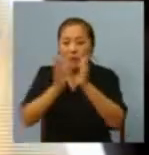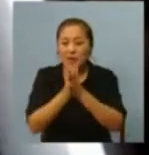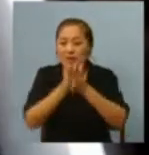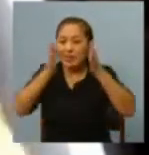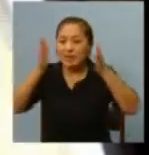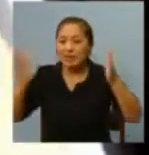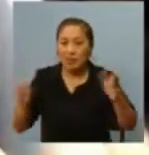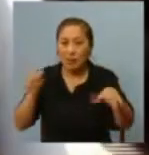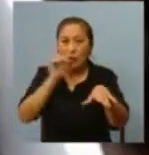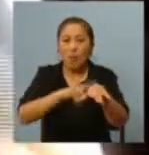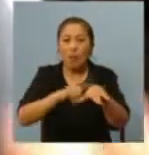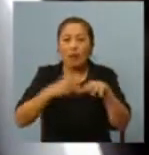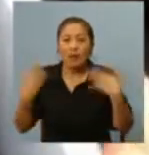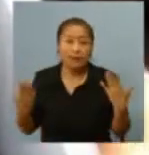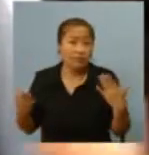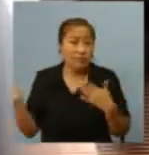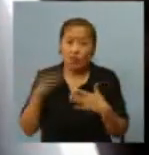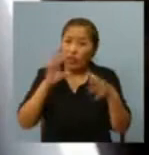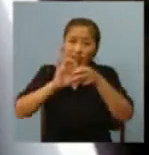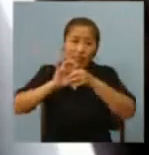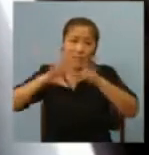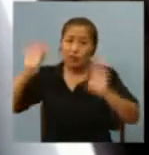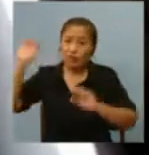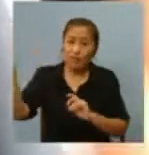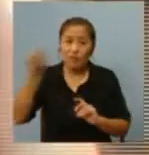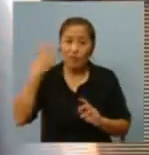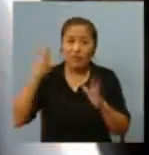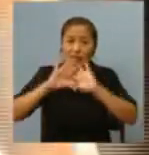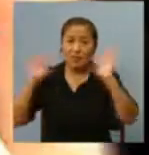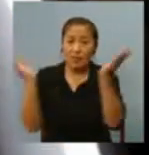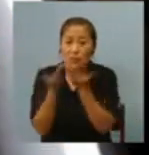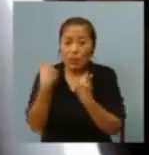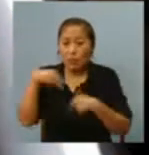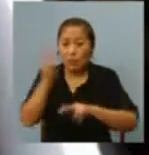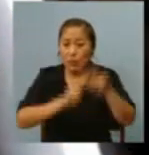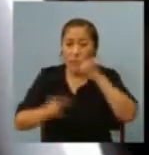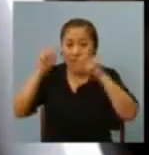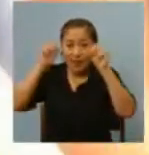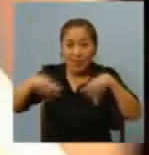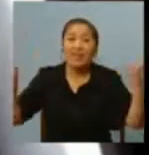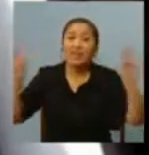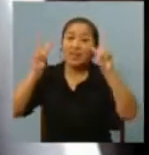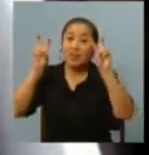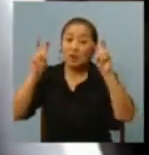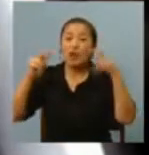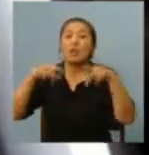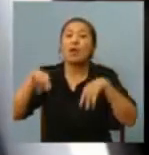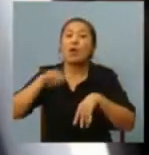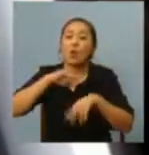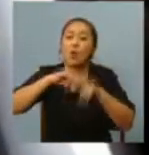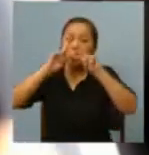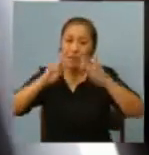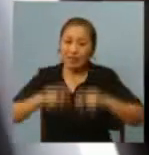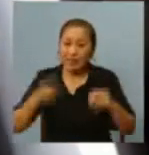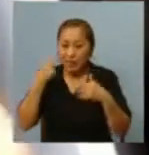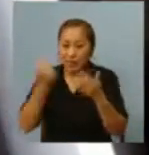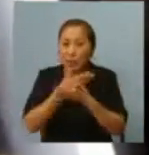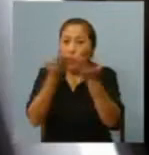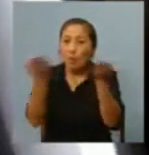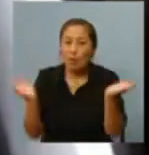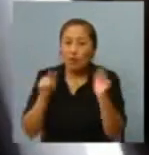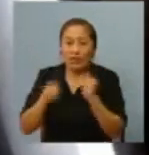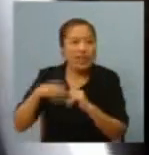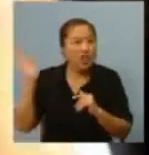espacio, como pasa en todas las democracias modernas del mundo. Vamos a tratar desde Jujuy Investiga el Debate, desde Canal 7, de generar un espacio